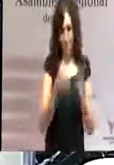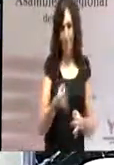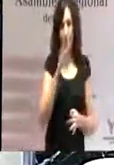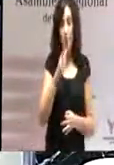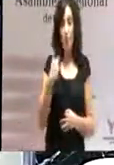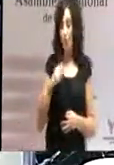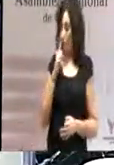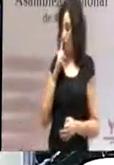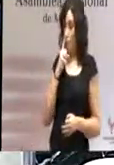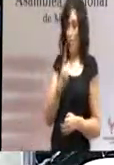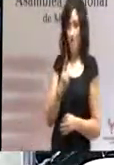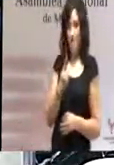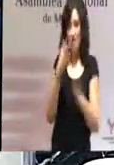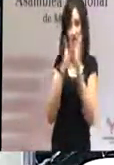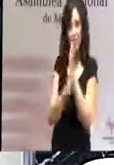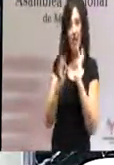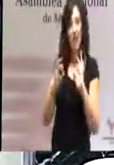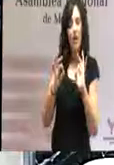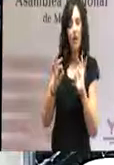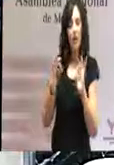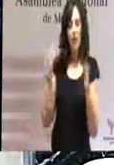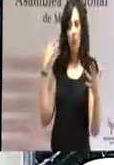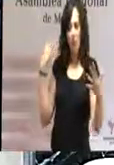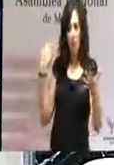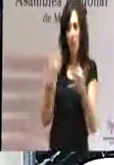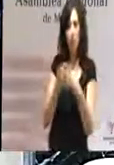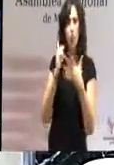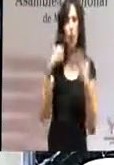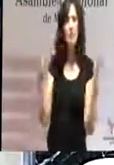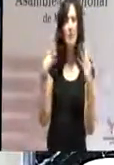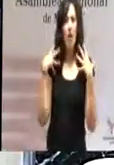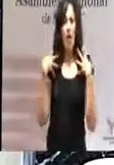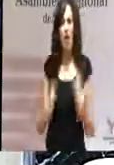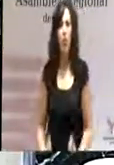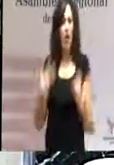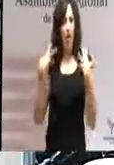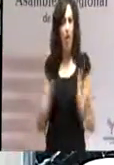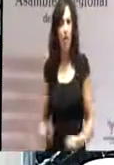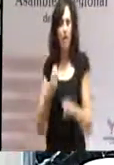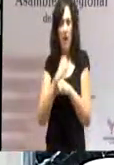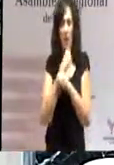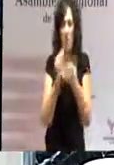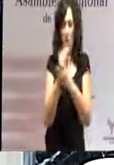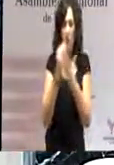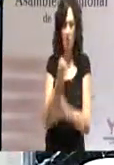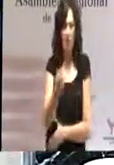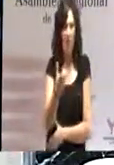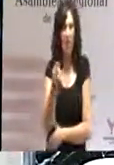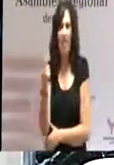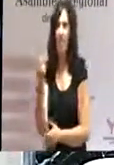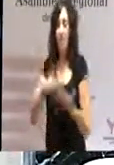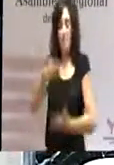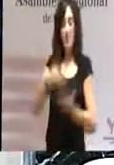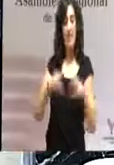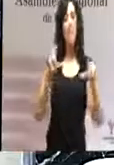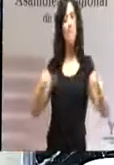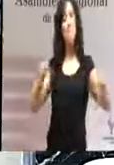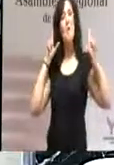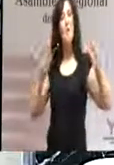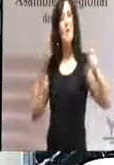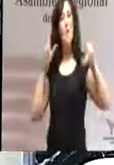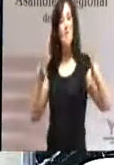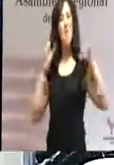año de gobierno, solo hay decepción, poco trabajo productivo y muchas fotografías en prensa, extensa